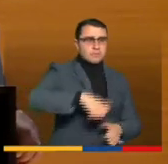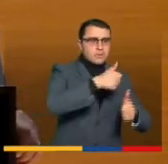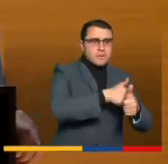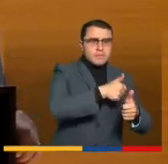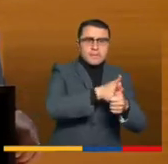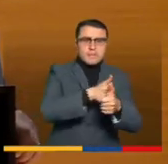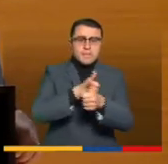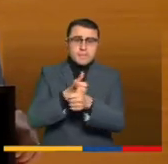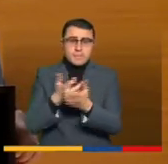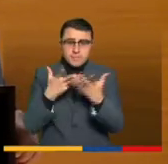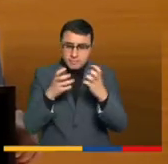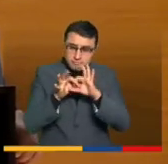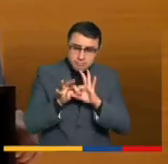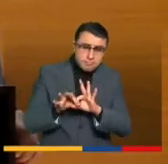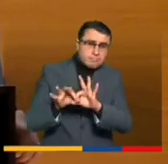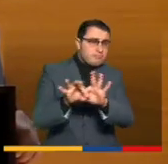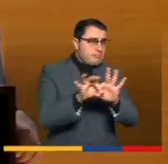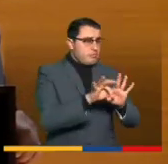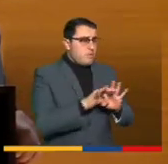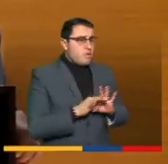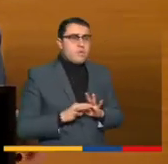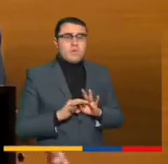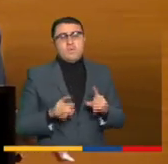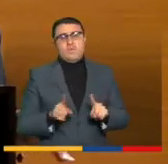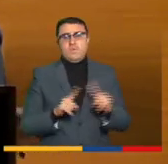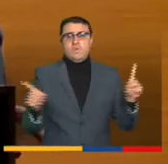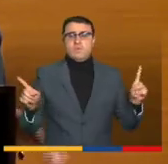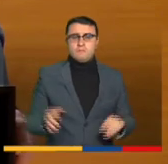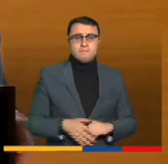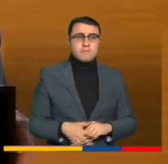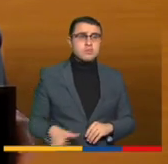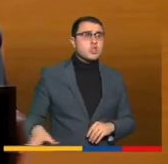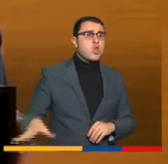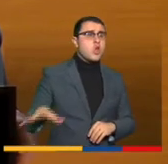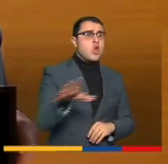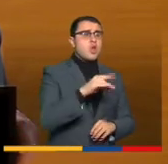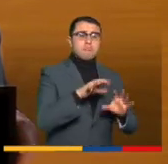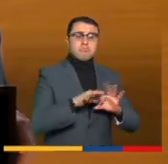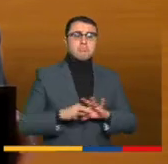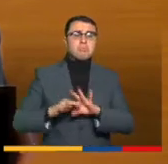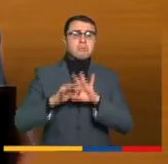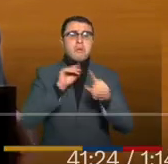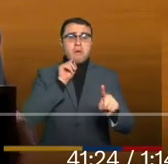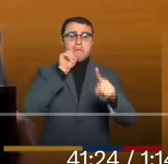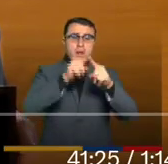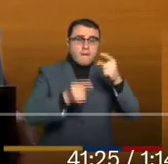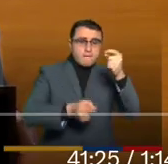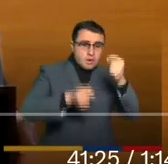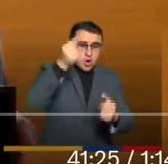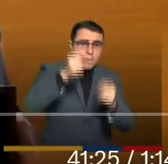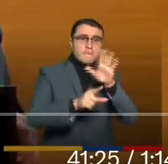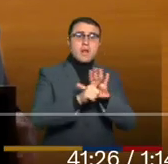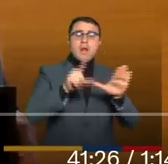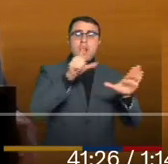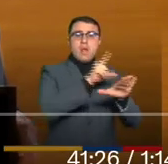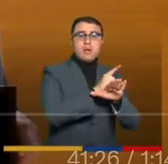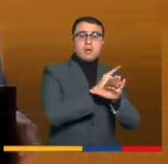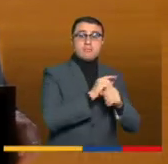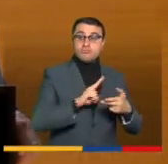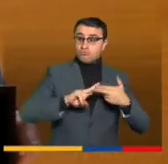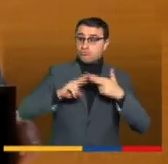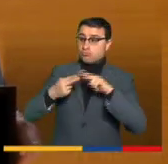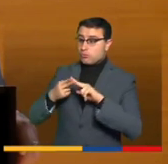federales. Giran todos alrededor de la economía ilícita. Poco tienen que ver con el padre Camilo